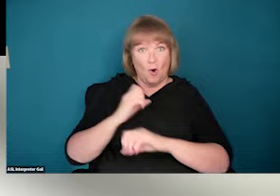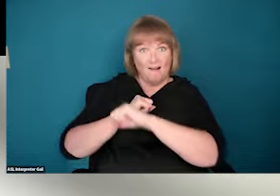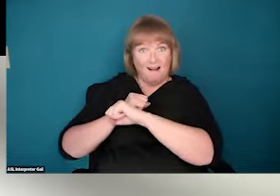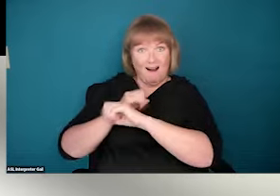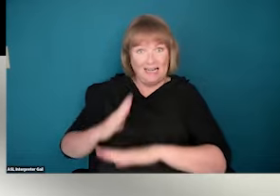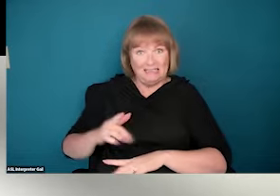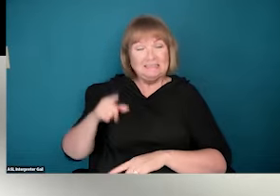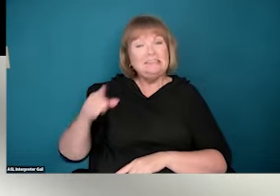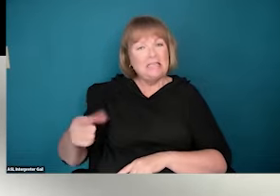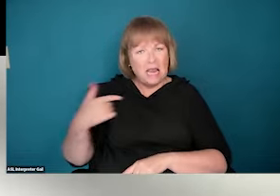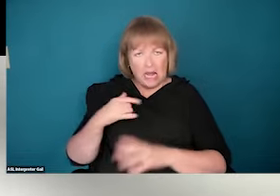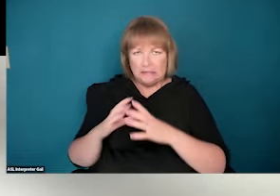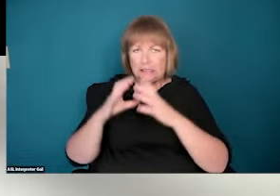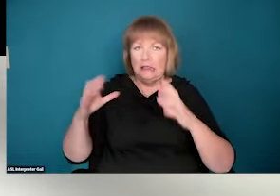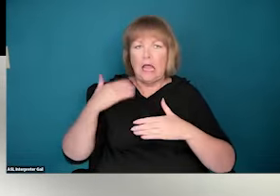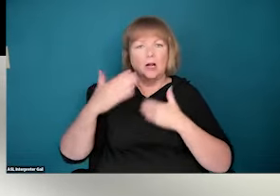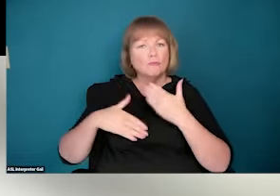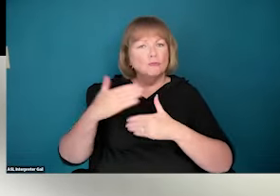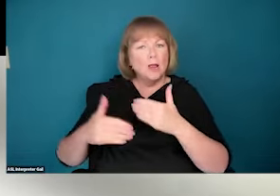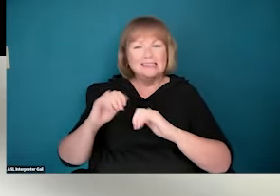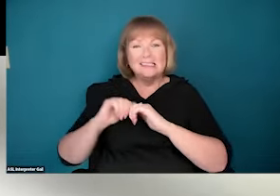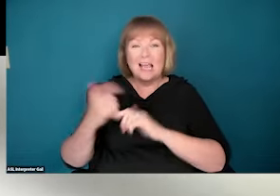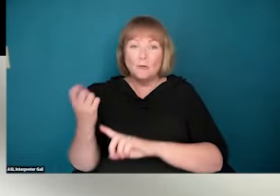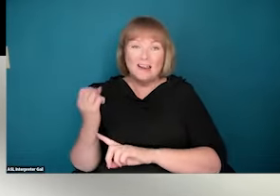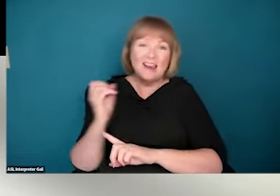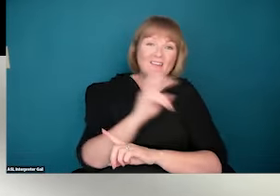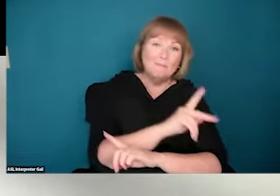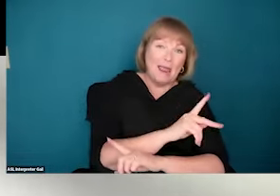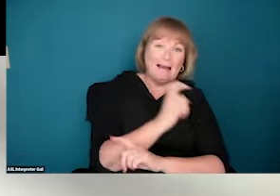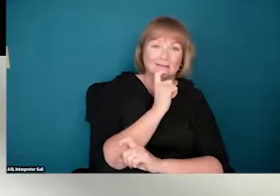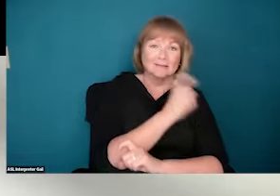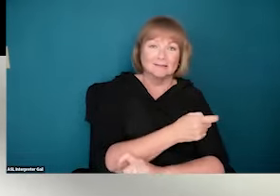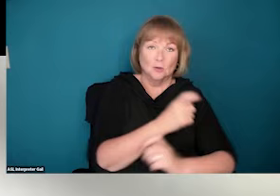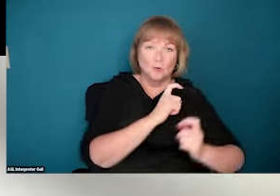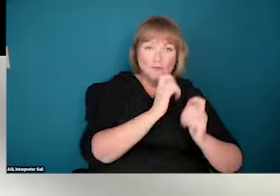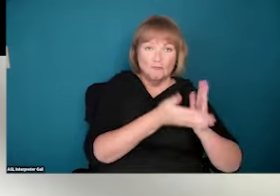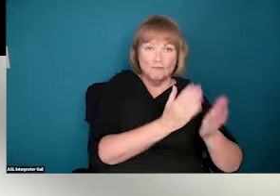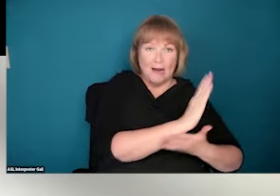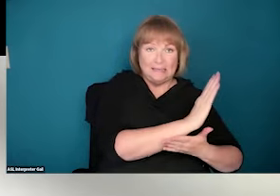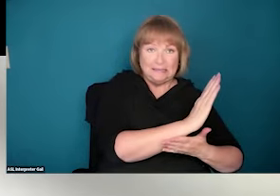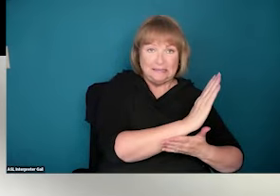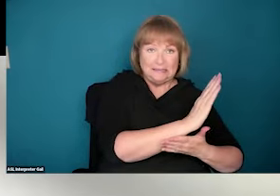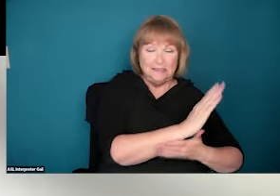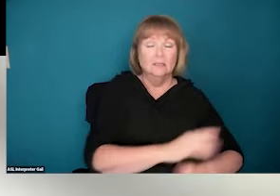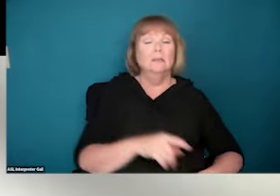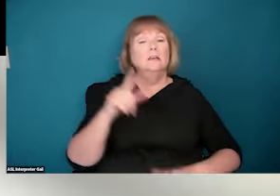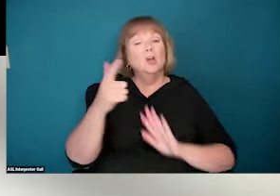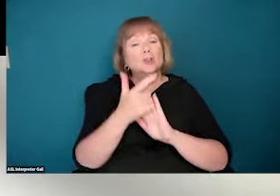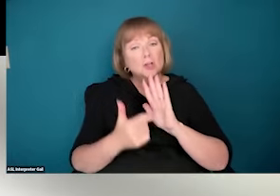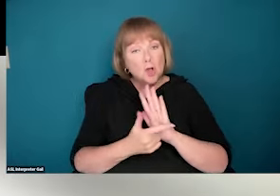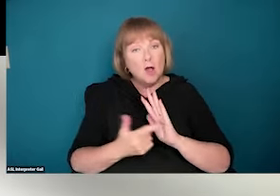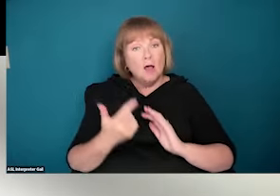La segunda forma en que yo puedo contestar esto es que la persona que gana la